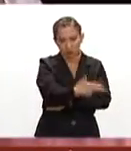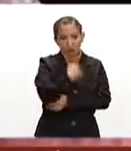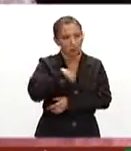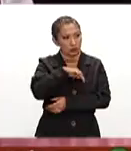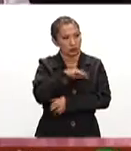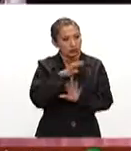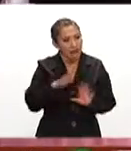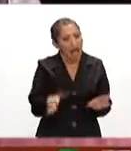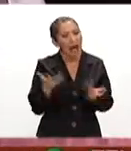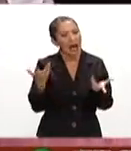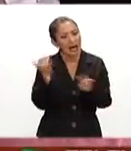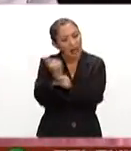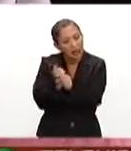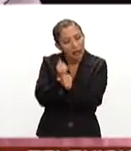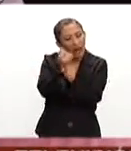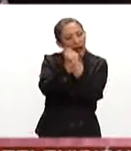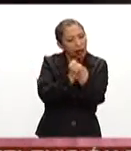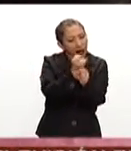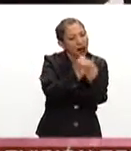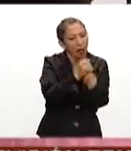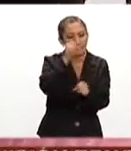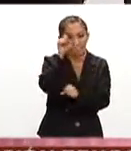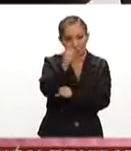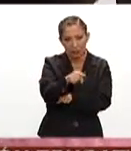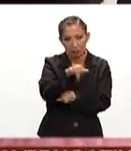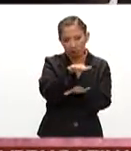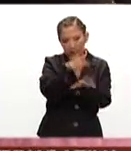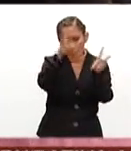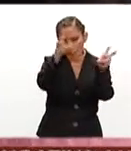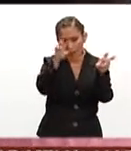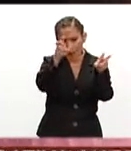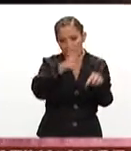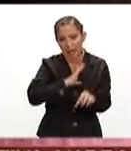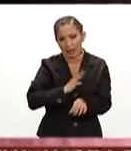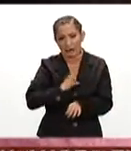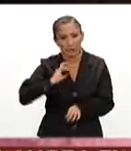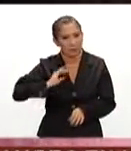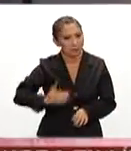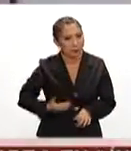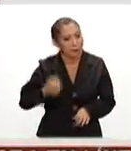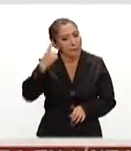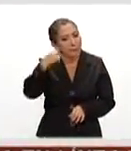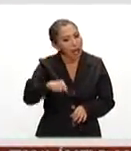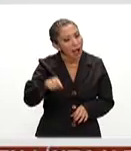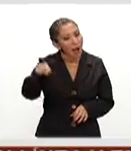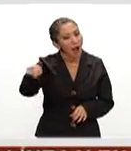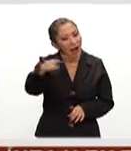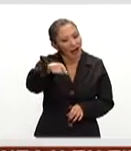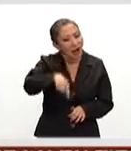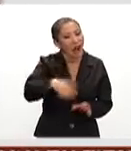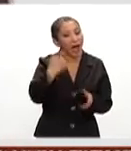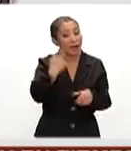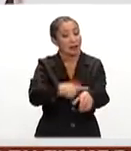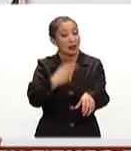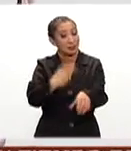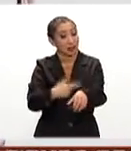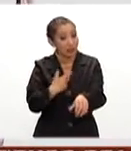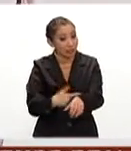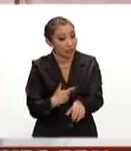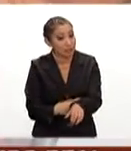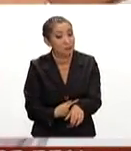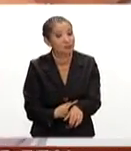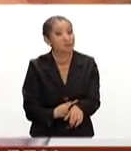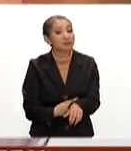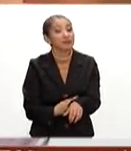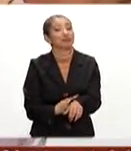estamos haciendo investigación precisamente sobre el cáncer de mama, dado que es una enfermedad que